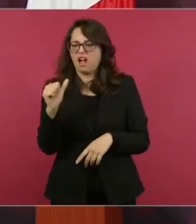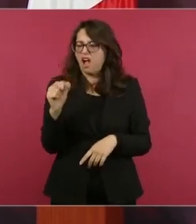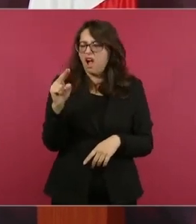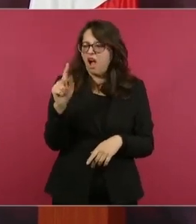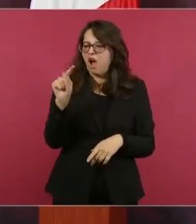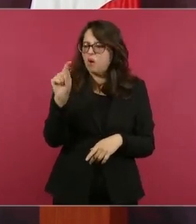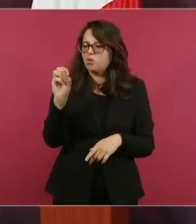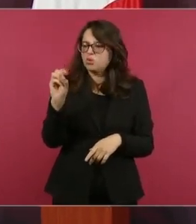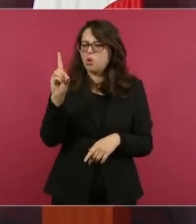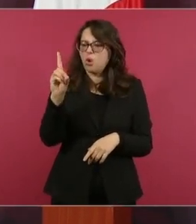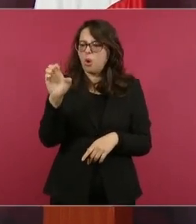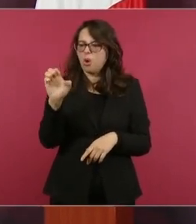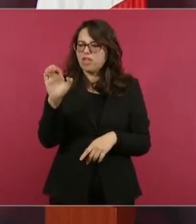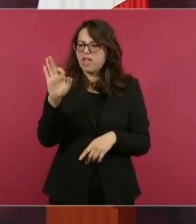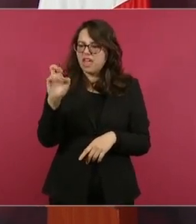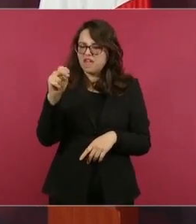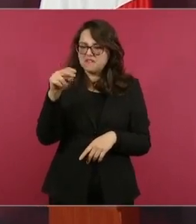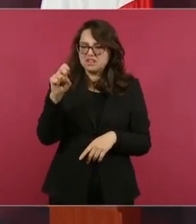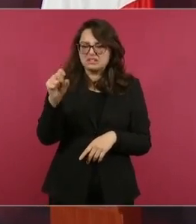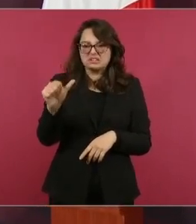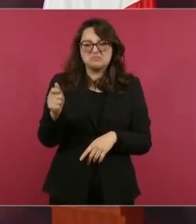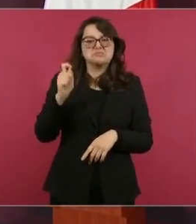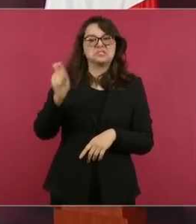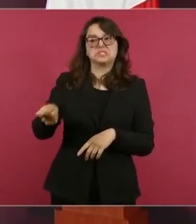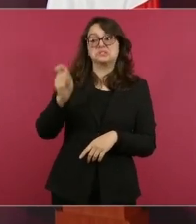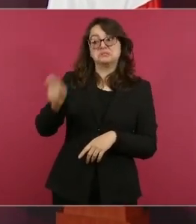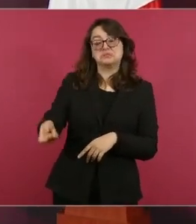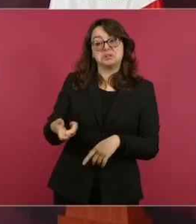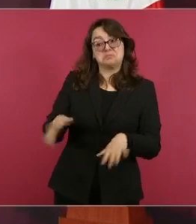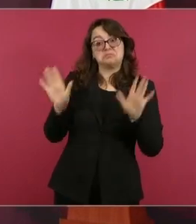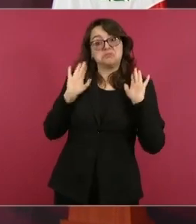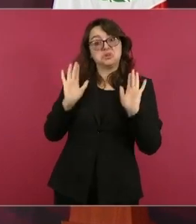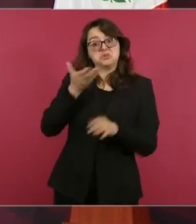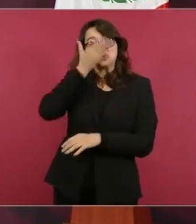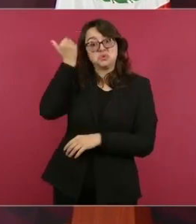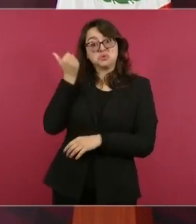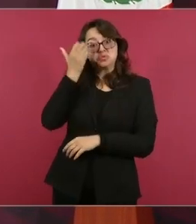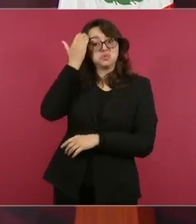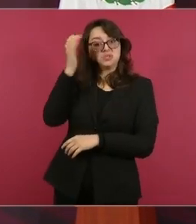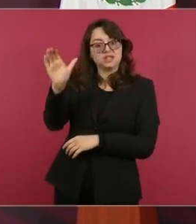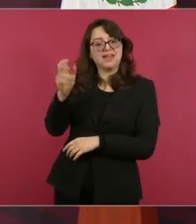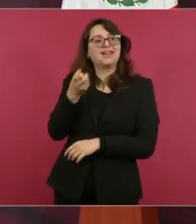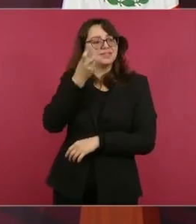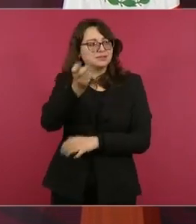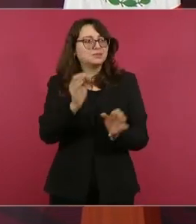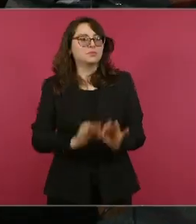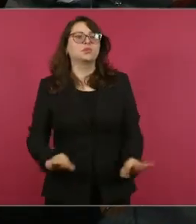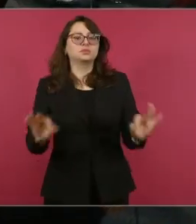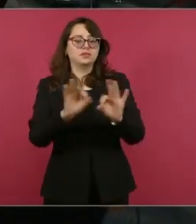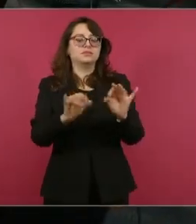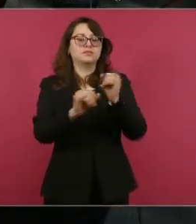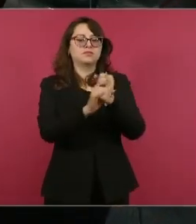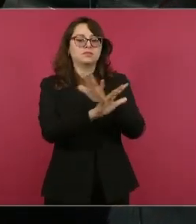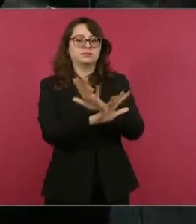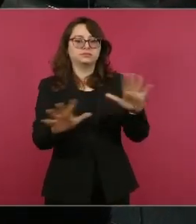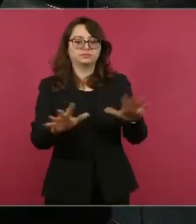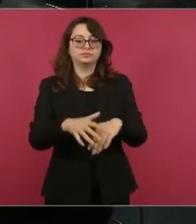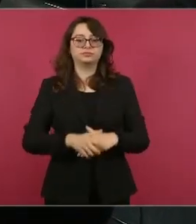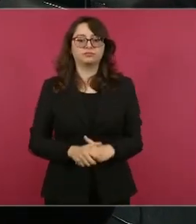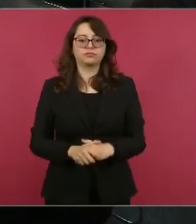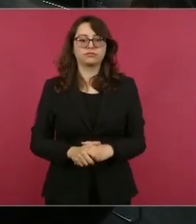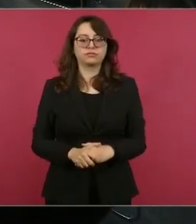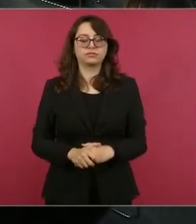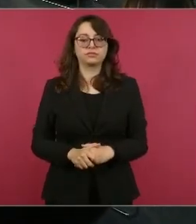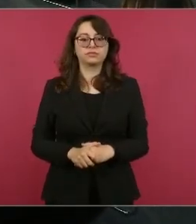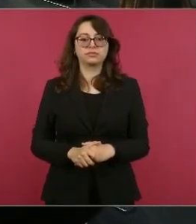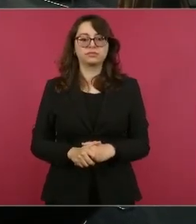porque ayuda mucho a entender el porqué de esta situación. Señor presidente, ahí